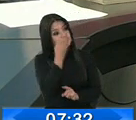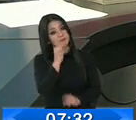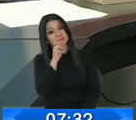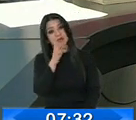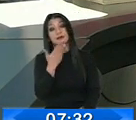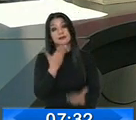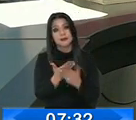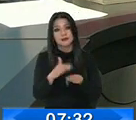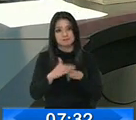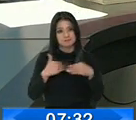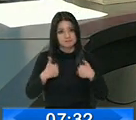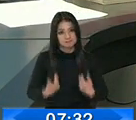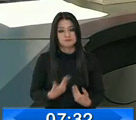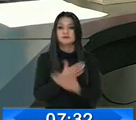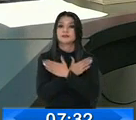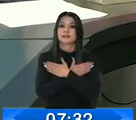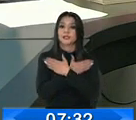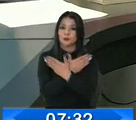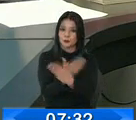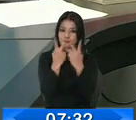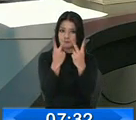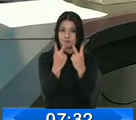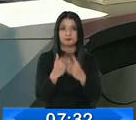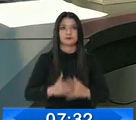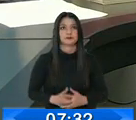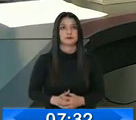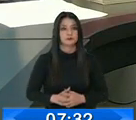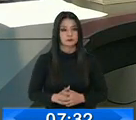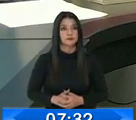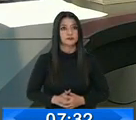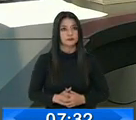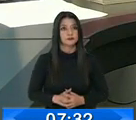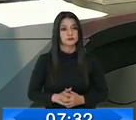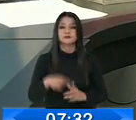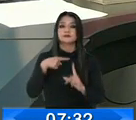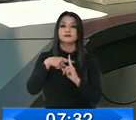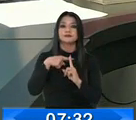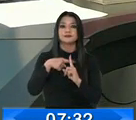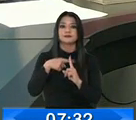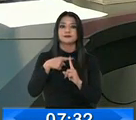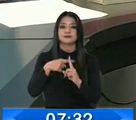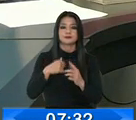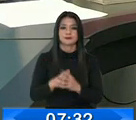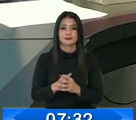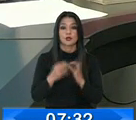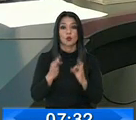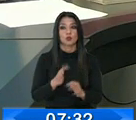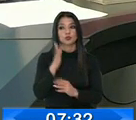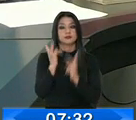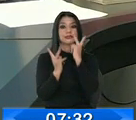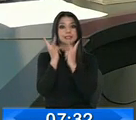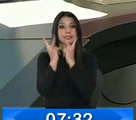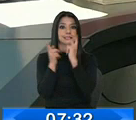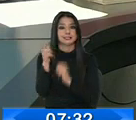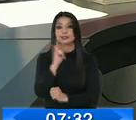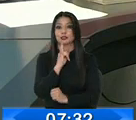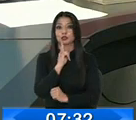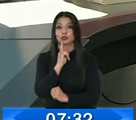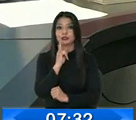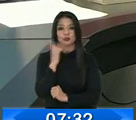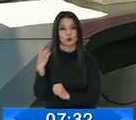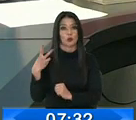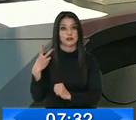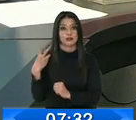gracias por la invitación y un saludo a los televidentes. Sí, con mucho optimismo hemos regresado de la gira en Washington. Fue una